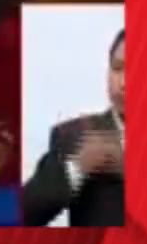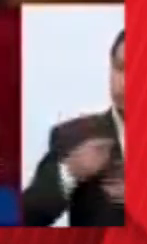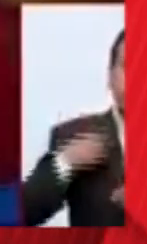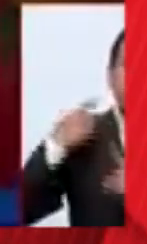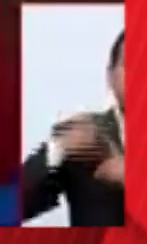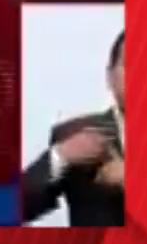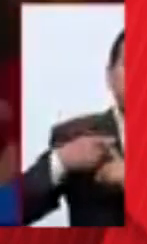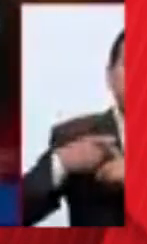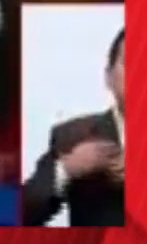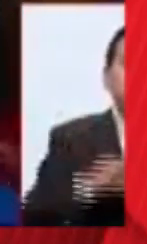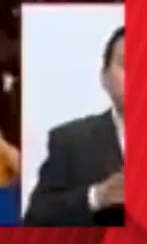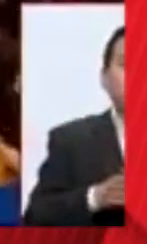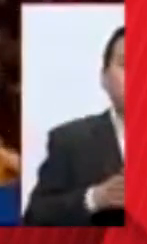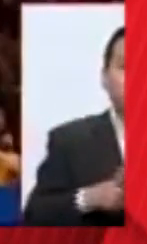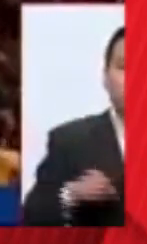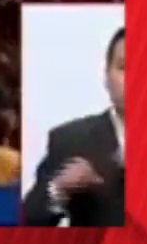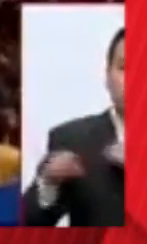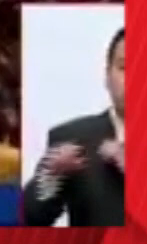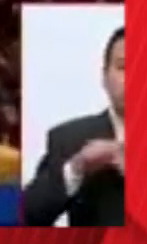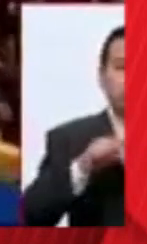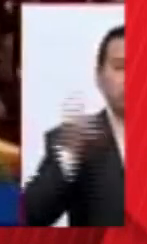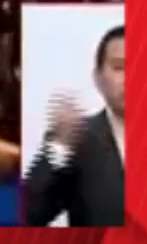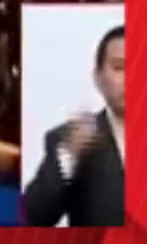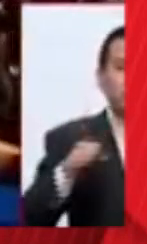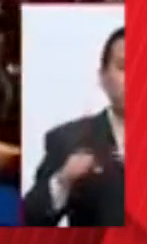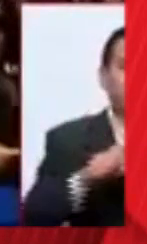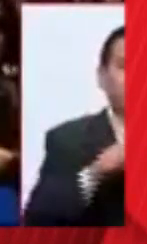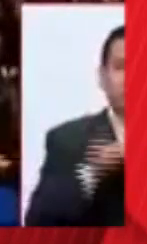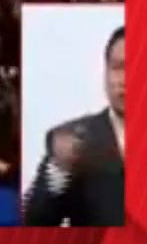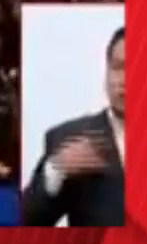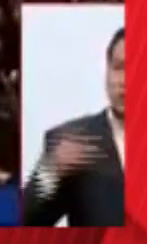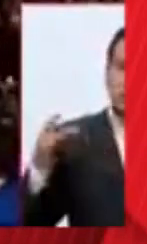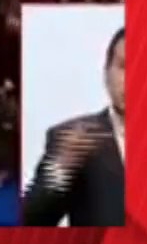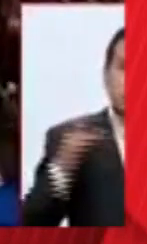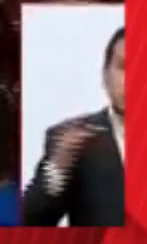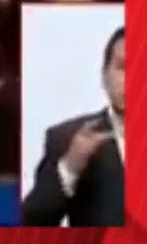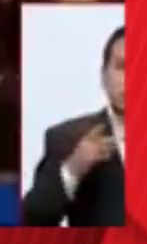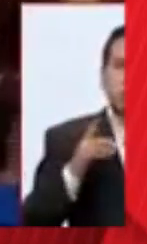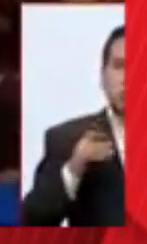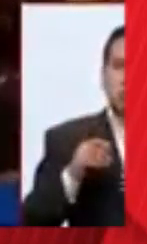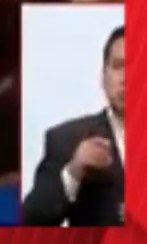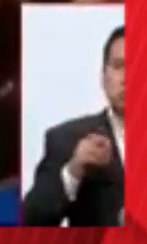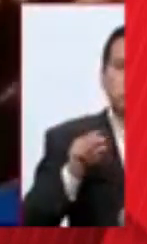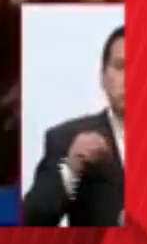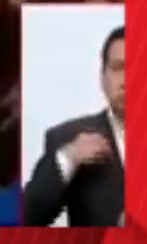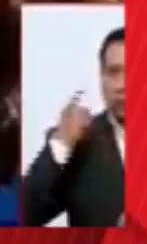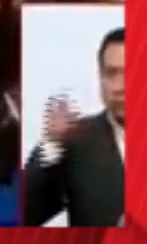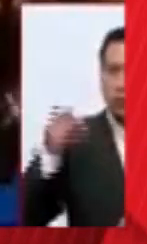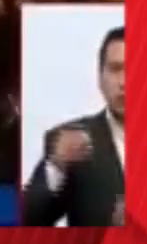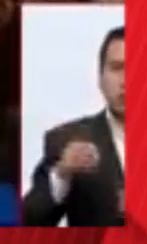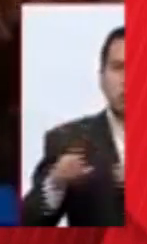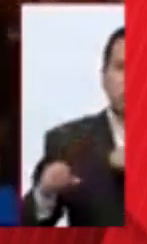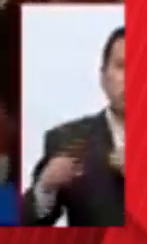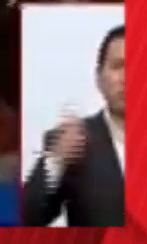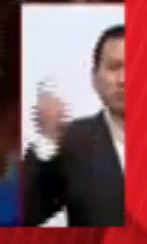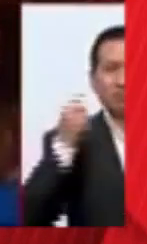conversación, pero durante la campaña estuvimos en permanente contacto en algunos momentos, no siempre todos, entiendo cómo ser